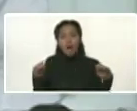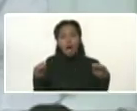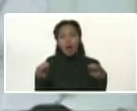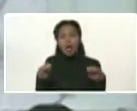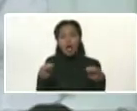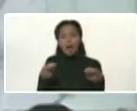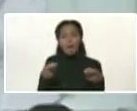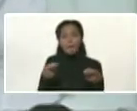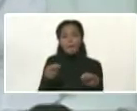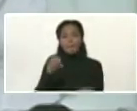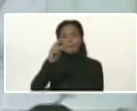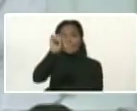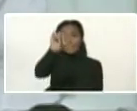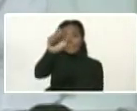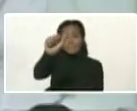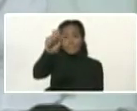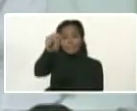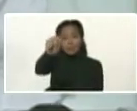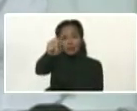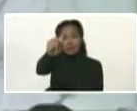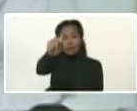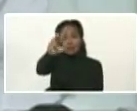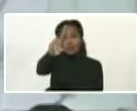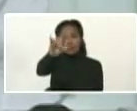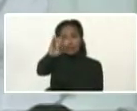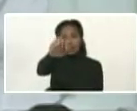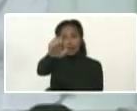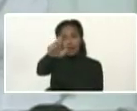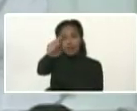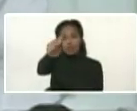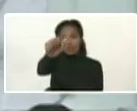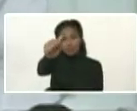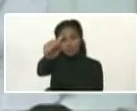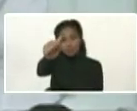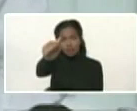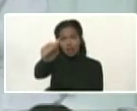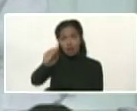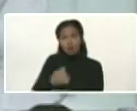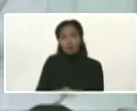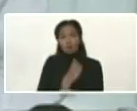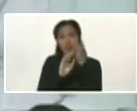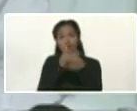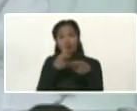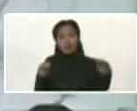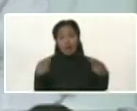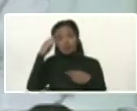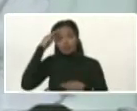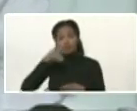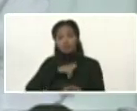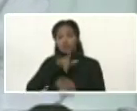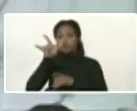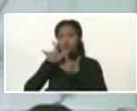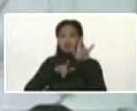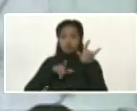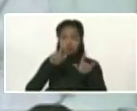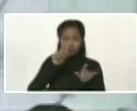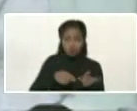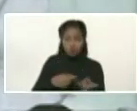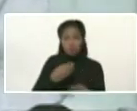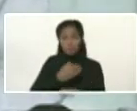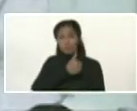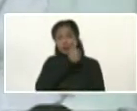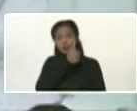Pastor Mendieta Ferrufino. General. Comandante general de la Fuerza Aérea Boliviana, general